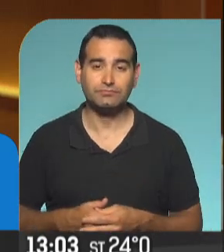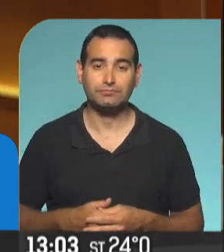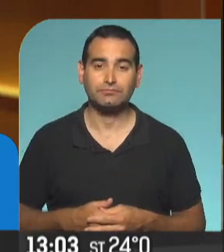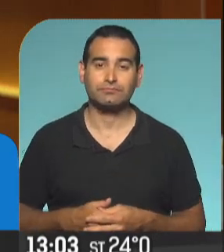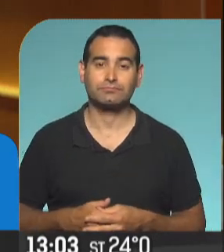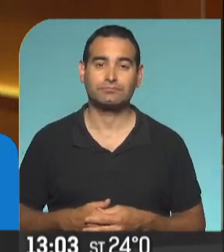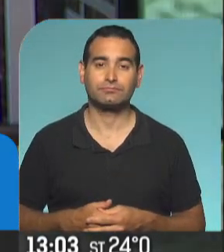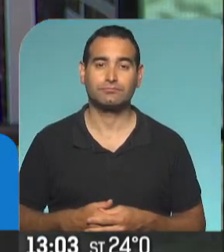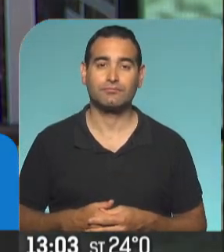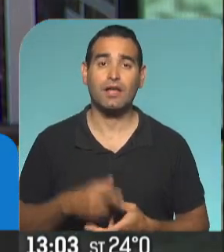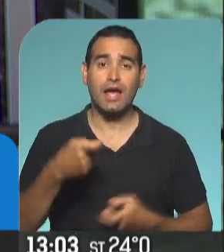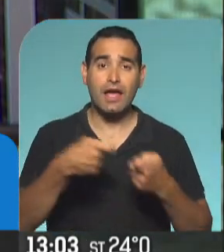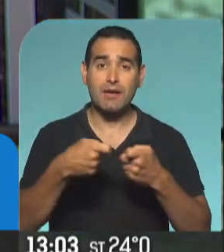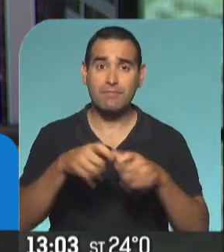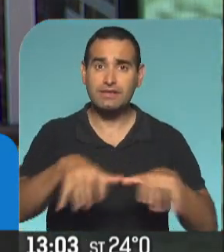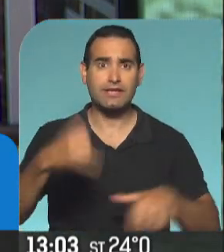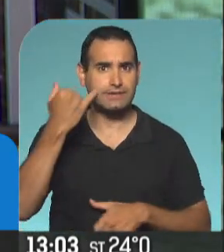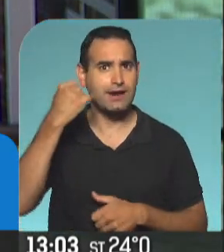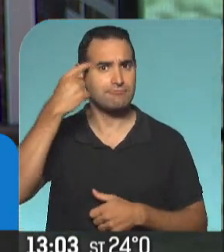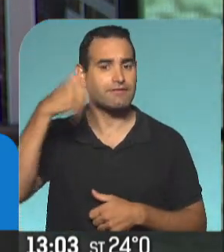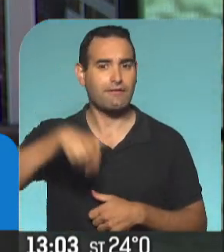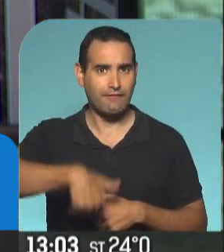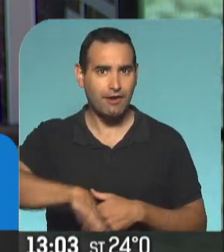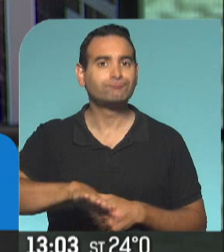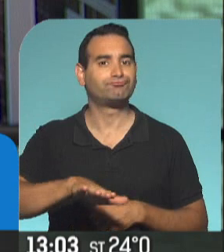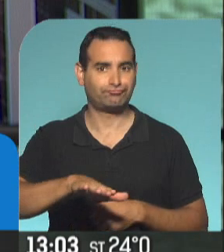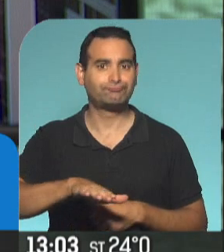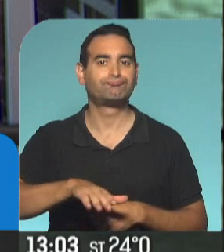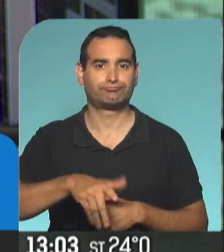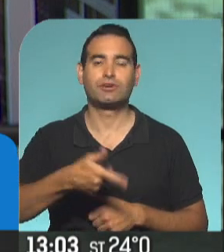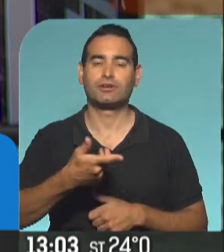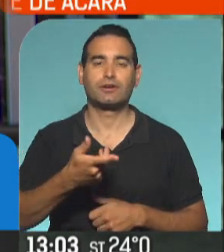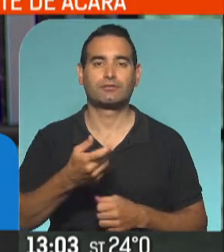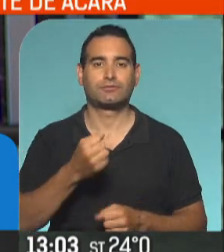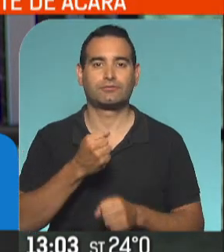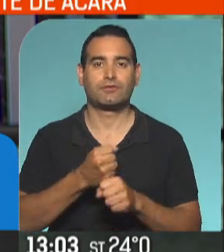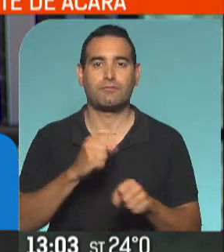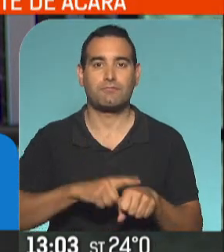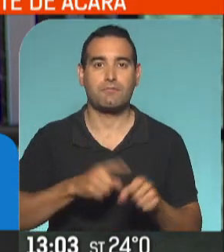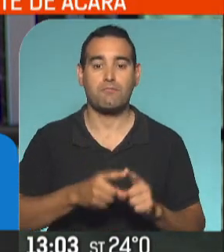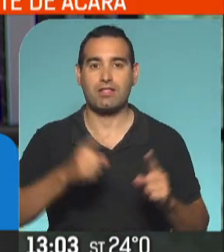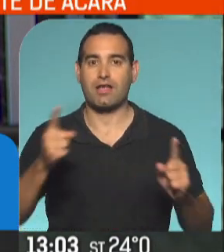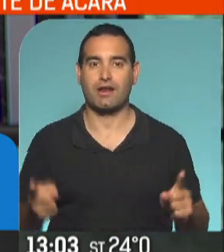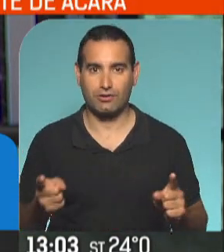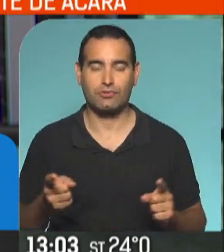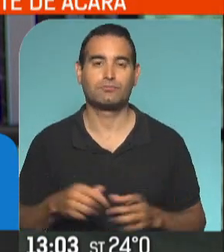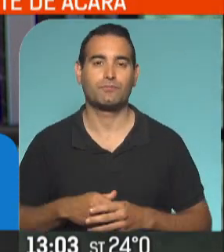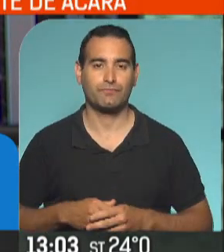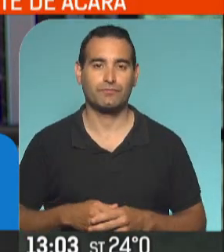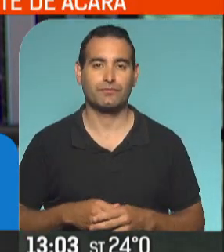compartir la misiva y empresas que ya están pensando en agrandar esta media jornada en córdoba por ejemplo reno que quiere